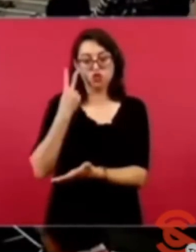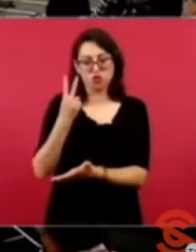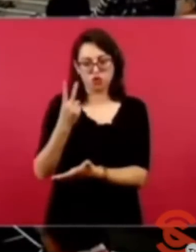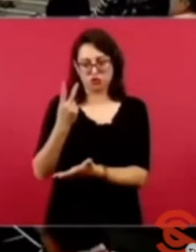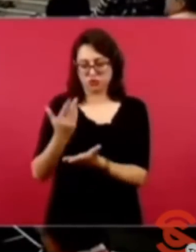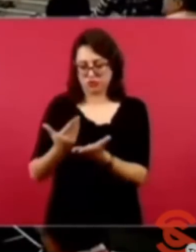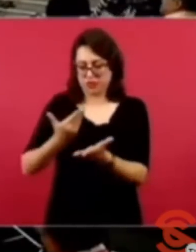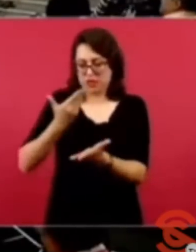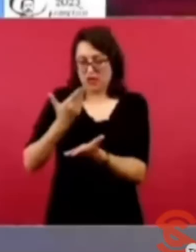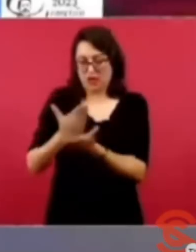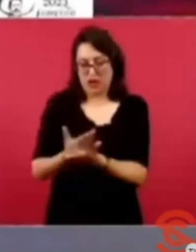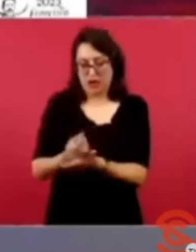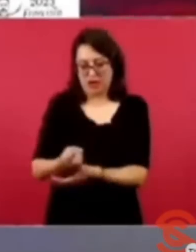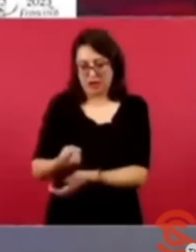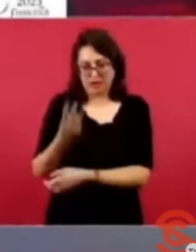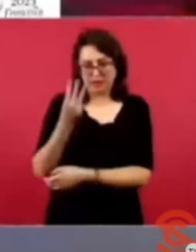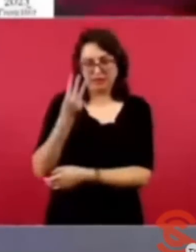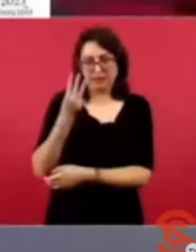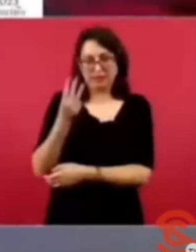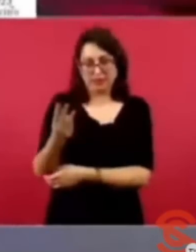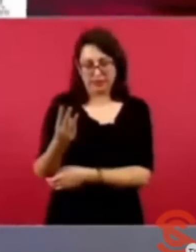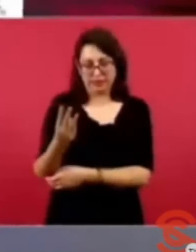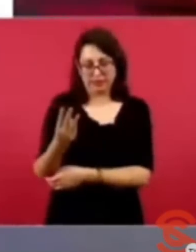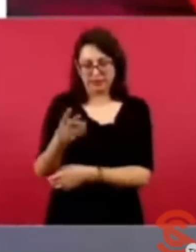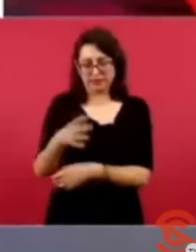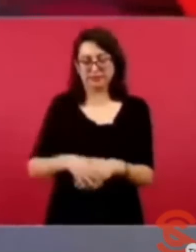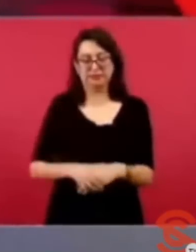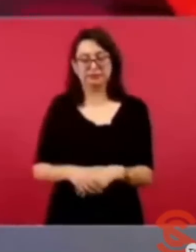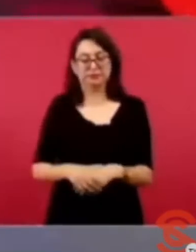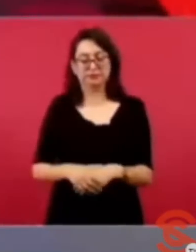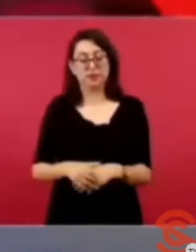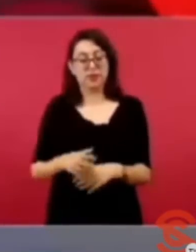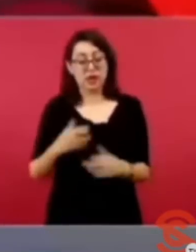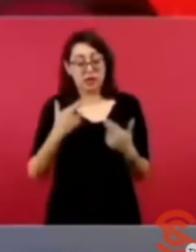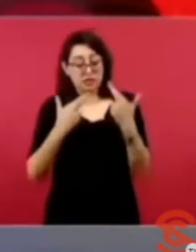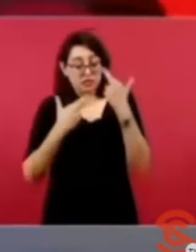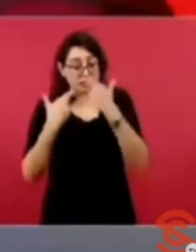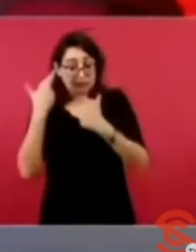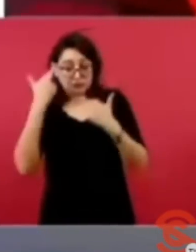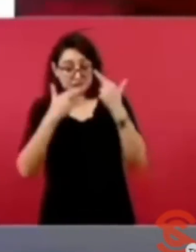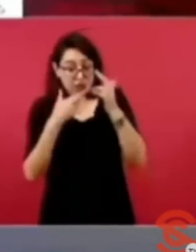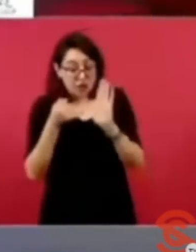proponiendo desechar el recurso de revisión.